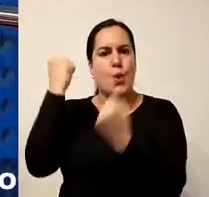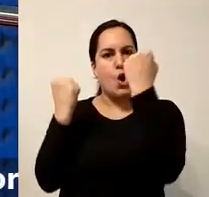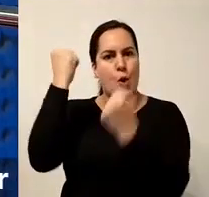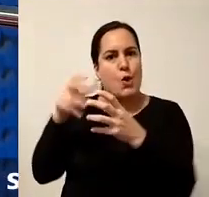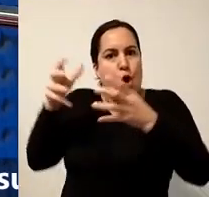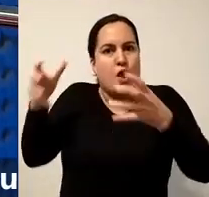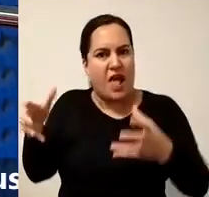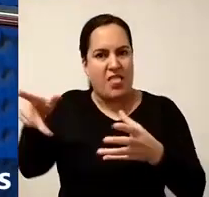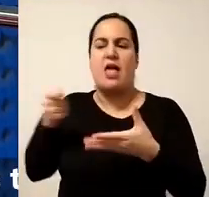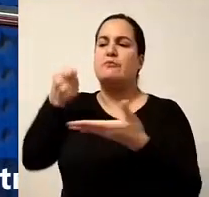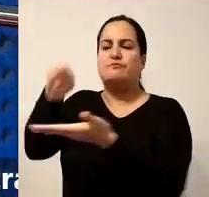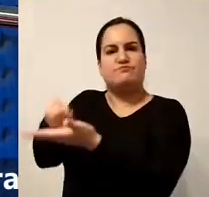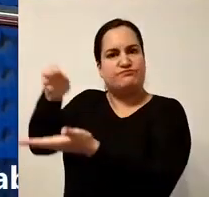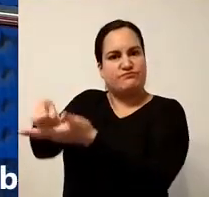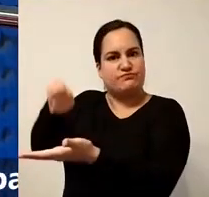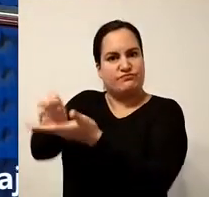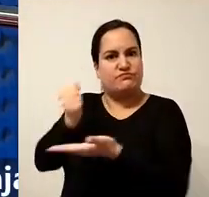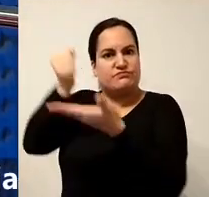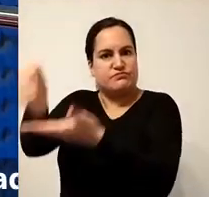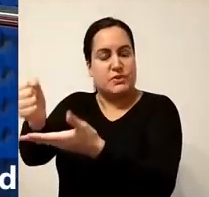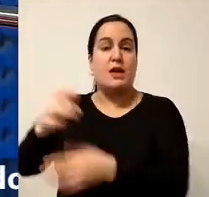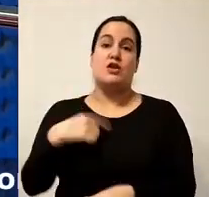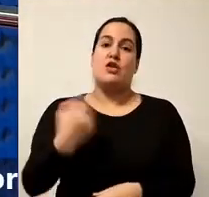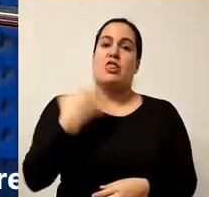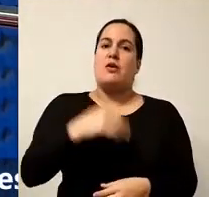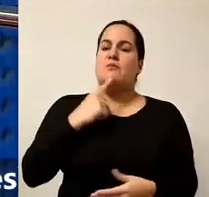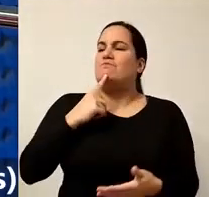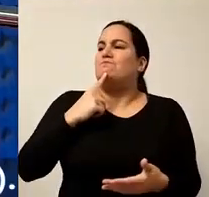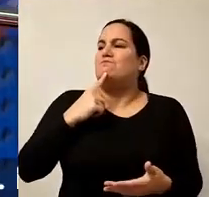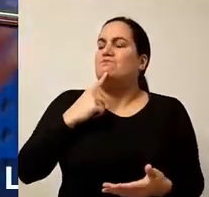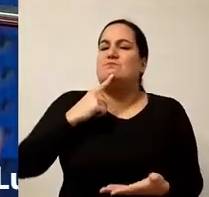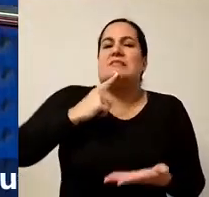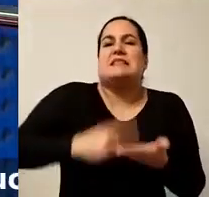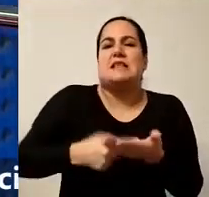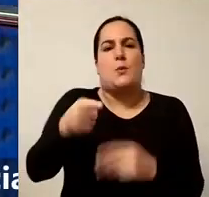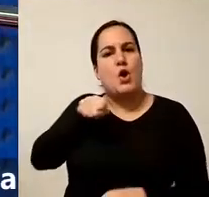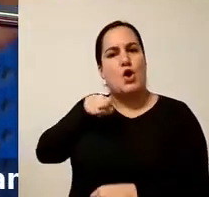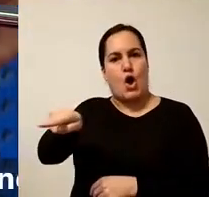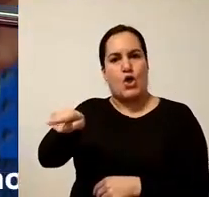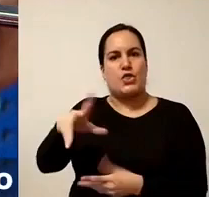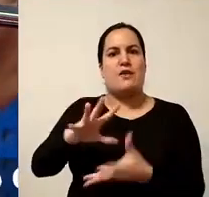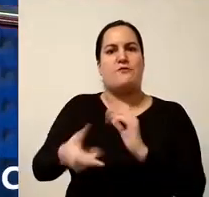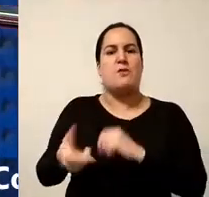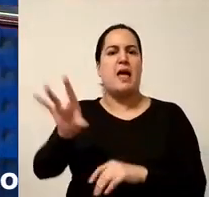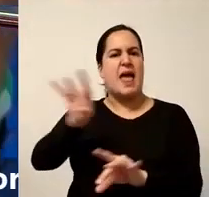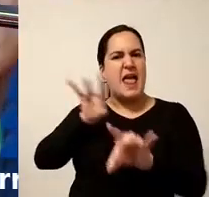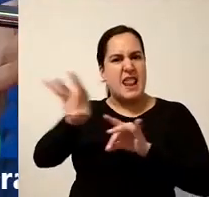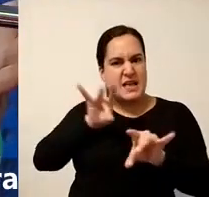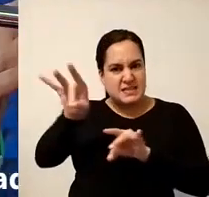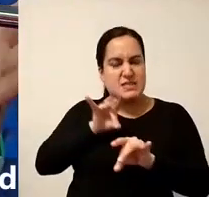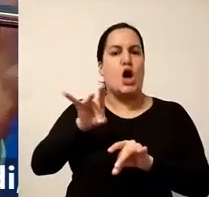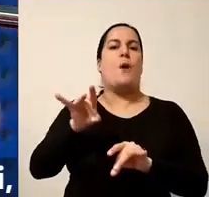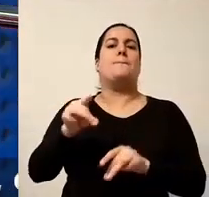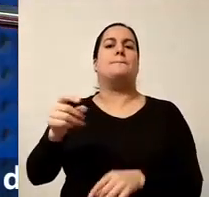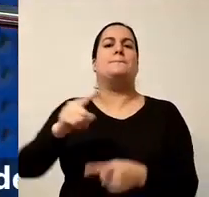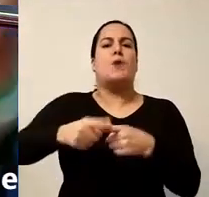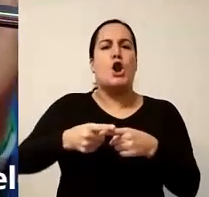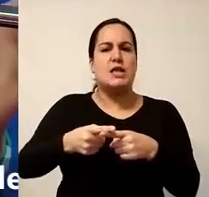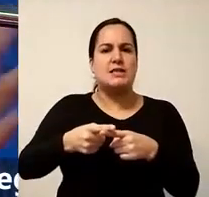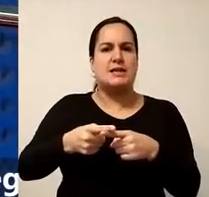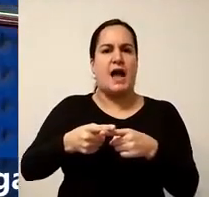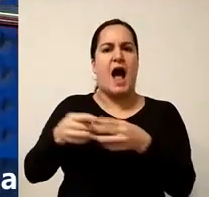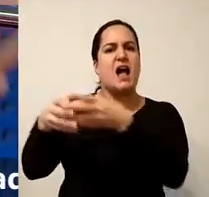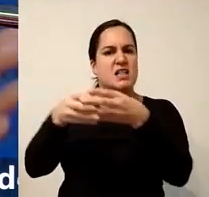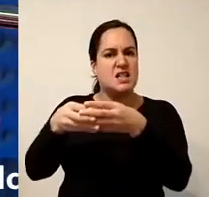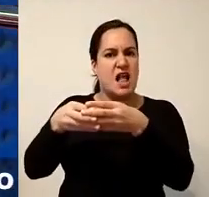pesos que no lo van a cobrar todos los que lo necesitan y quienes algunos que lo van a cobrar se dicen que lo van a hacer de acá a un